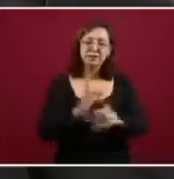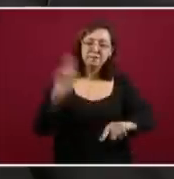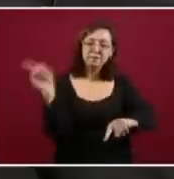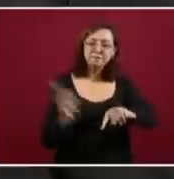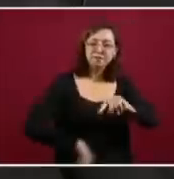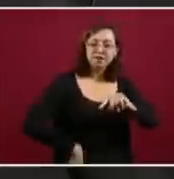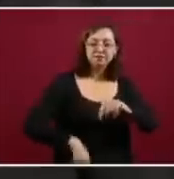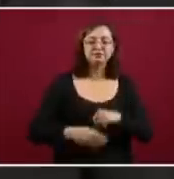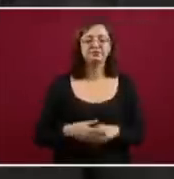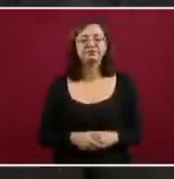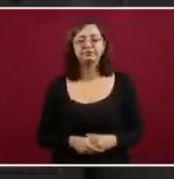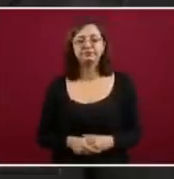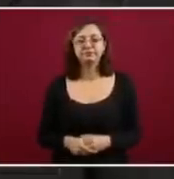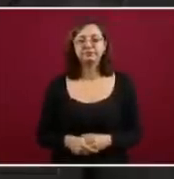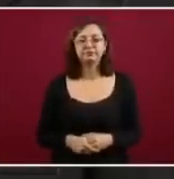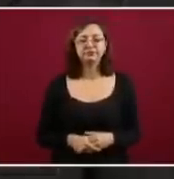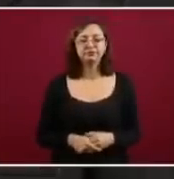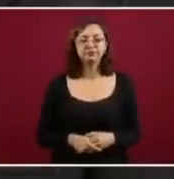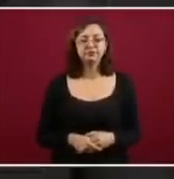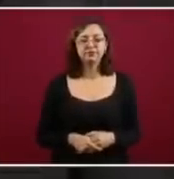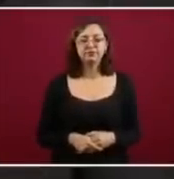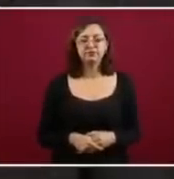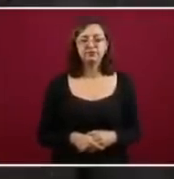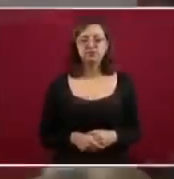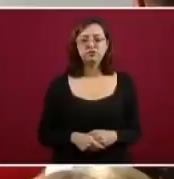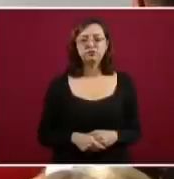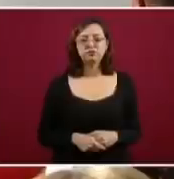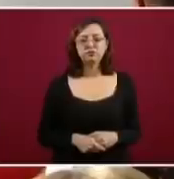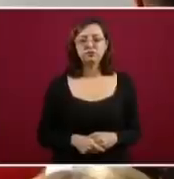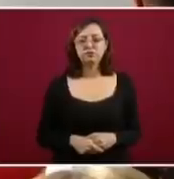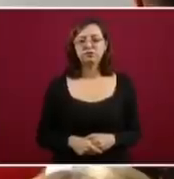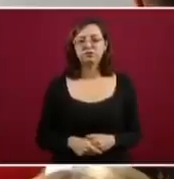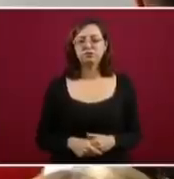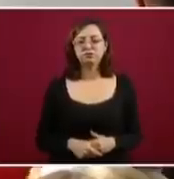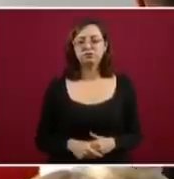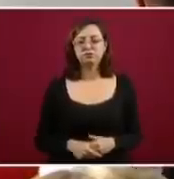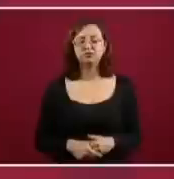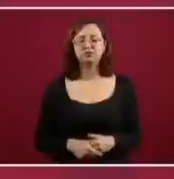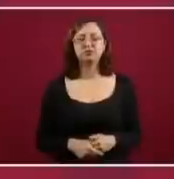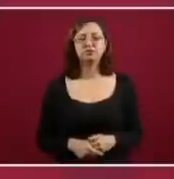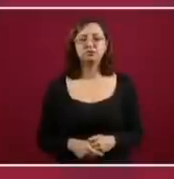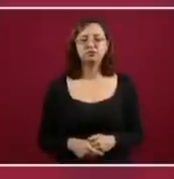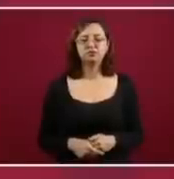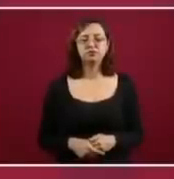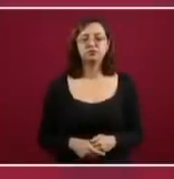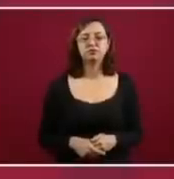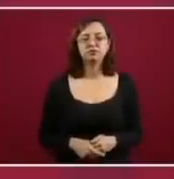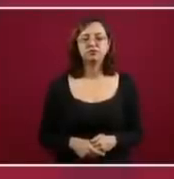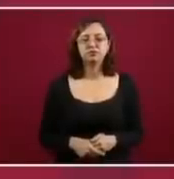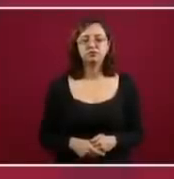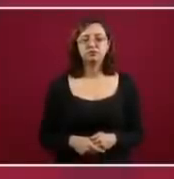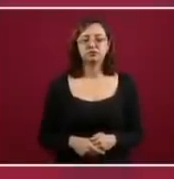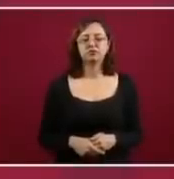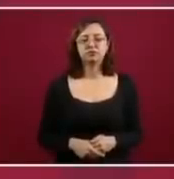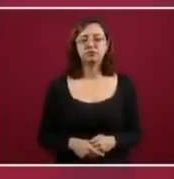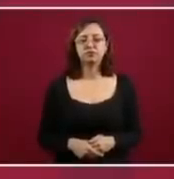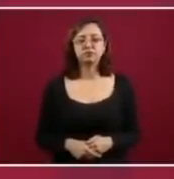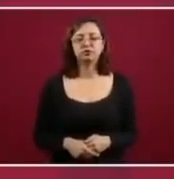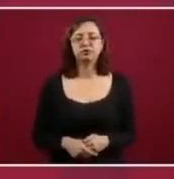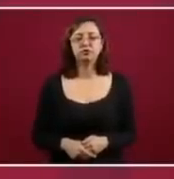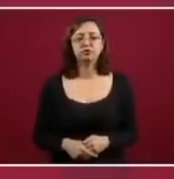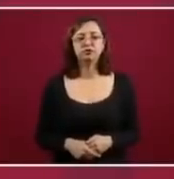de qué ya no hay despacio no hay